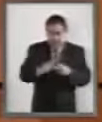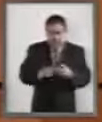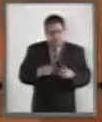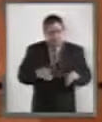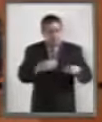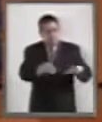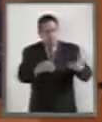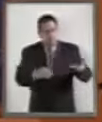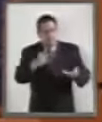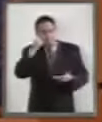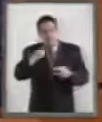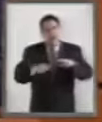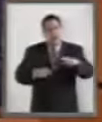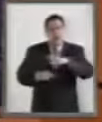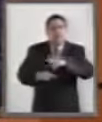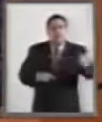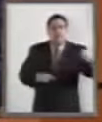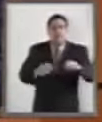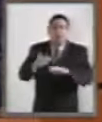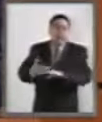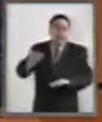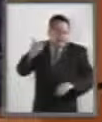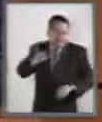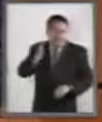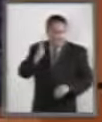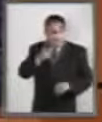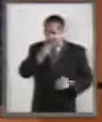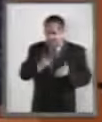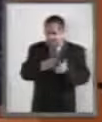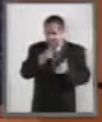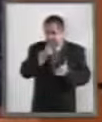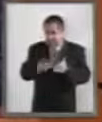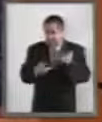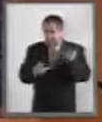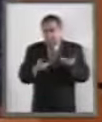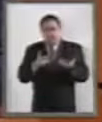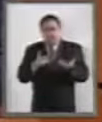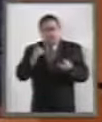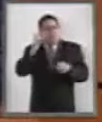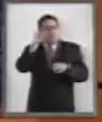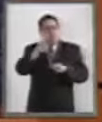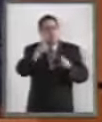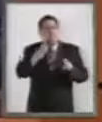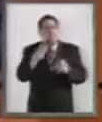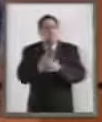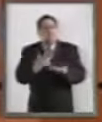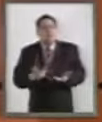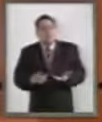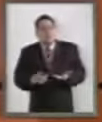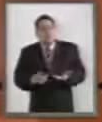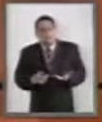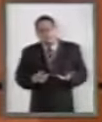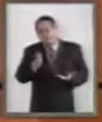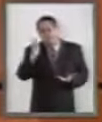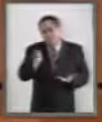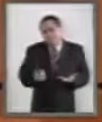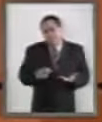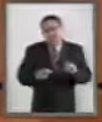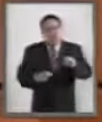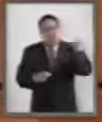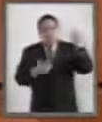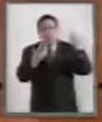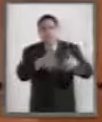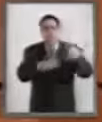en espera de qué, y lo dijimos en la reforma energética, en espera de qué, de que lleguen las empresas transnacionales a